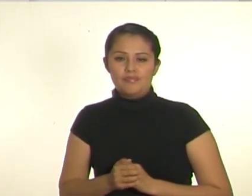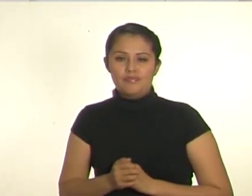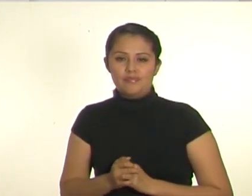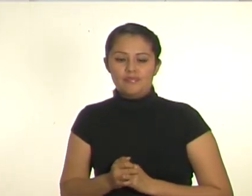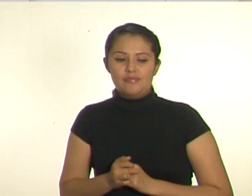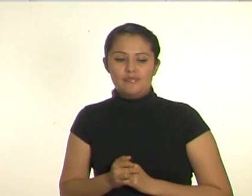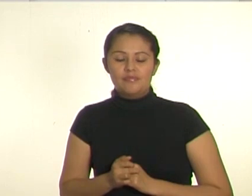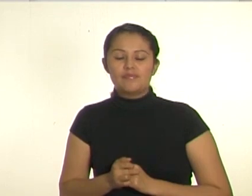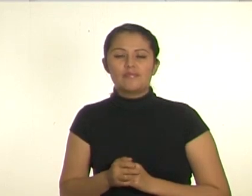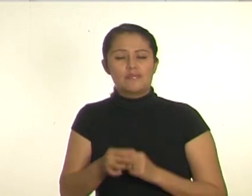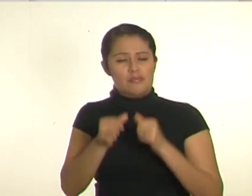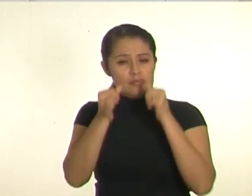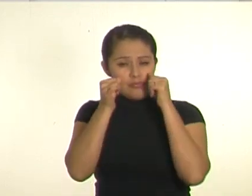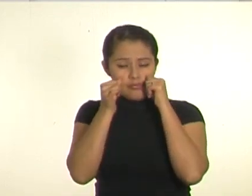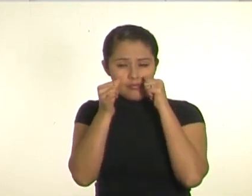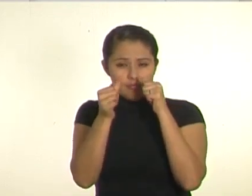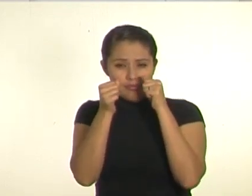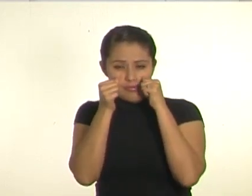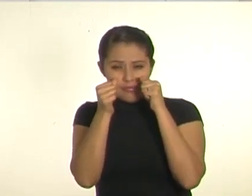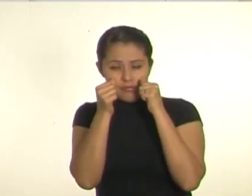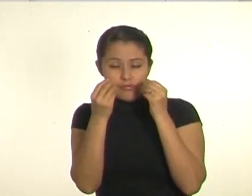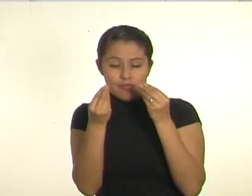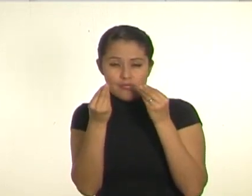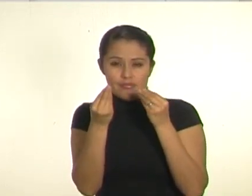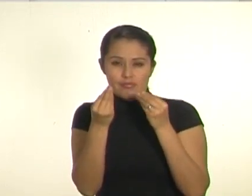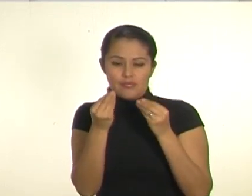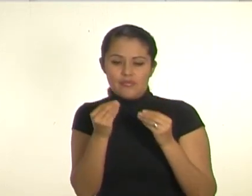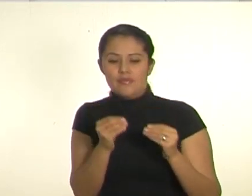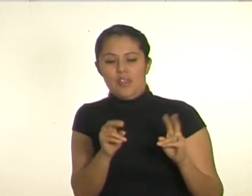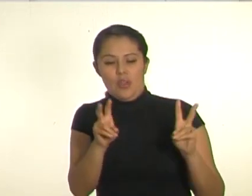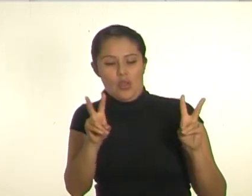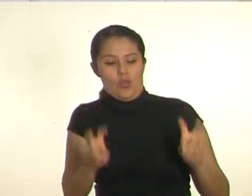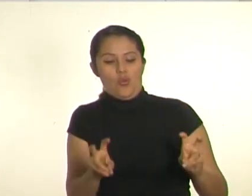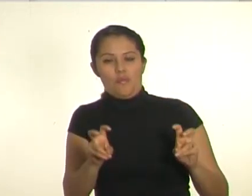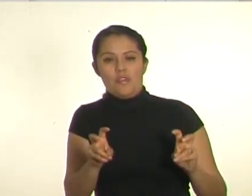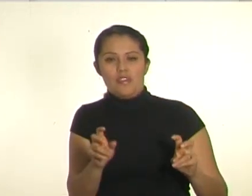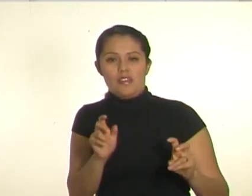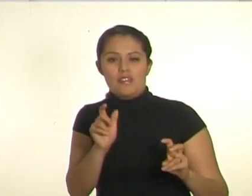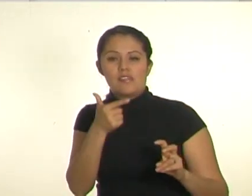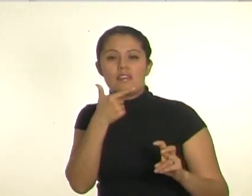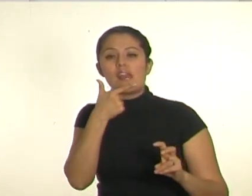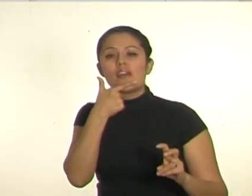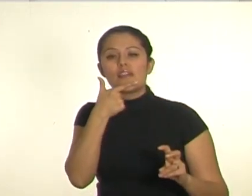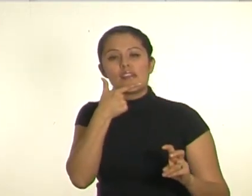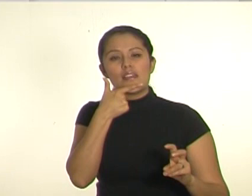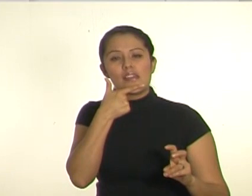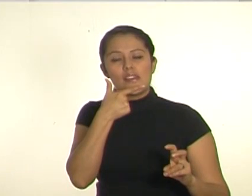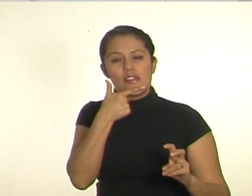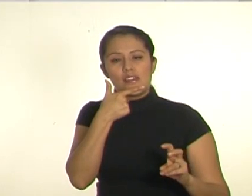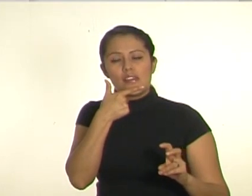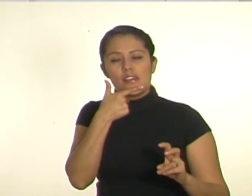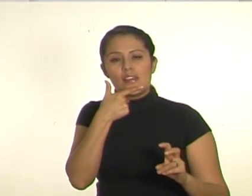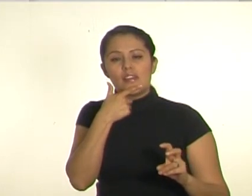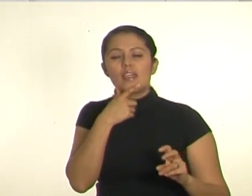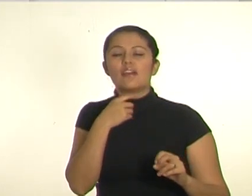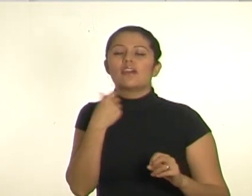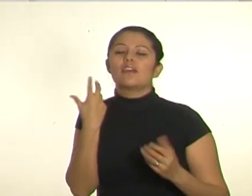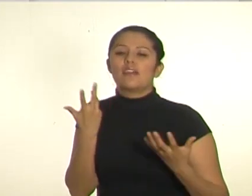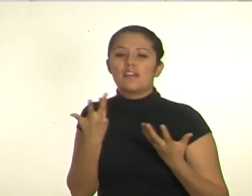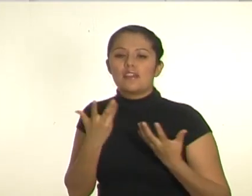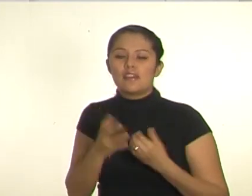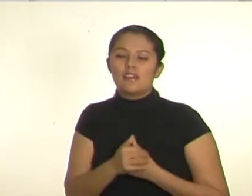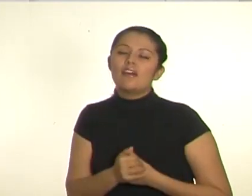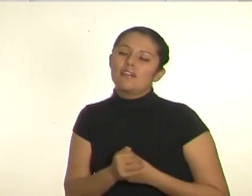Debes de poner mucha atención con las comillas inglesas porque esto ya lo sabes, pero van de diferente forma. En la